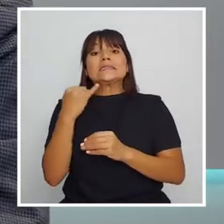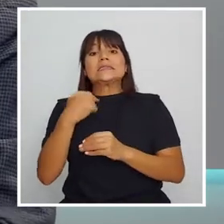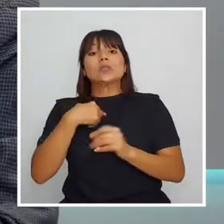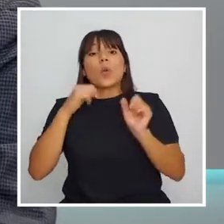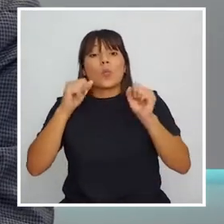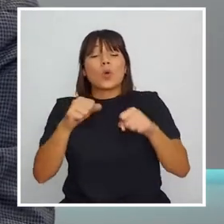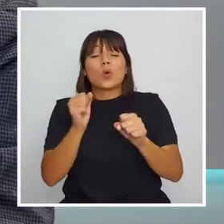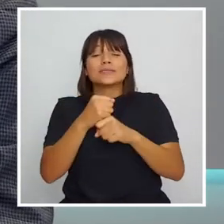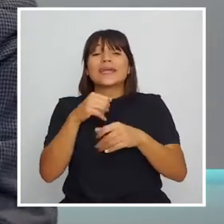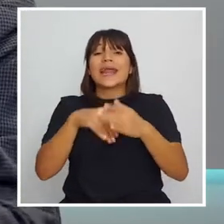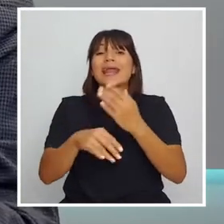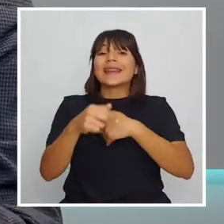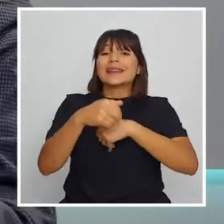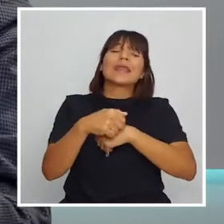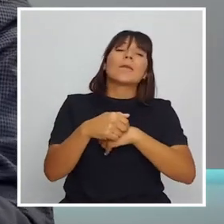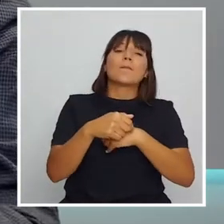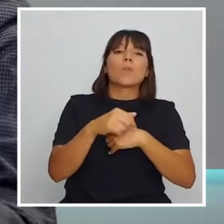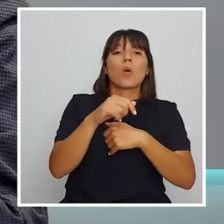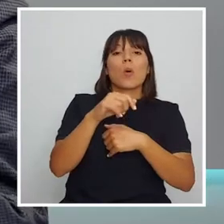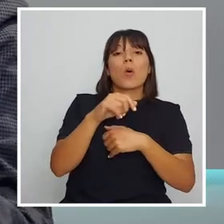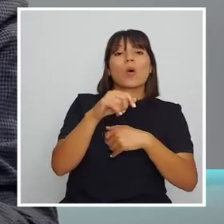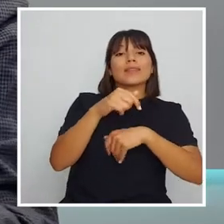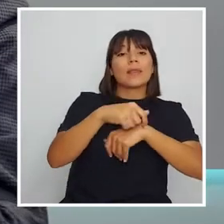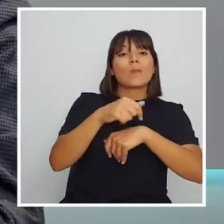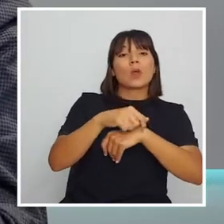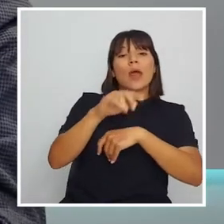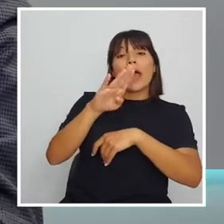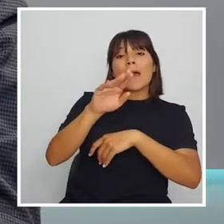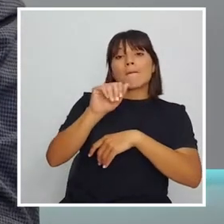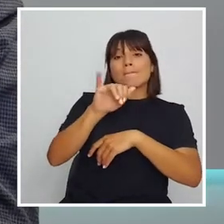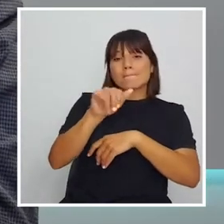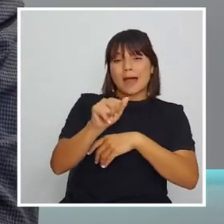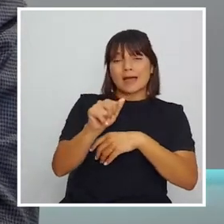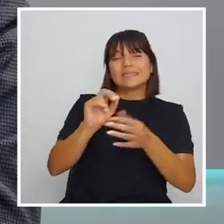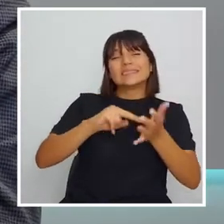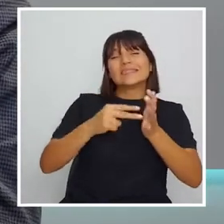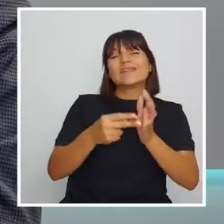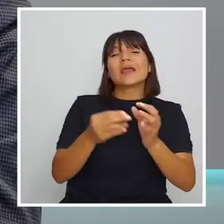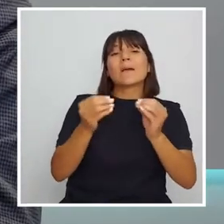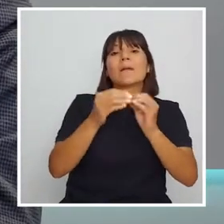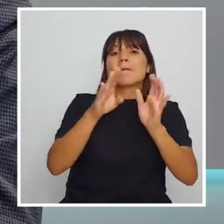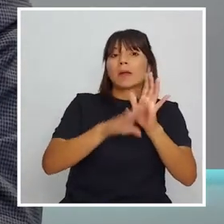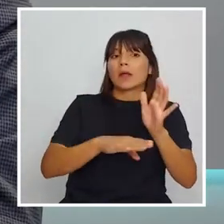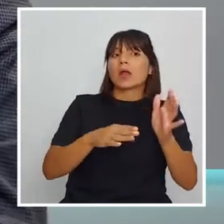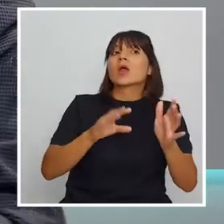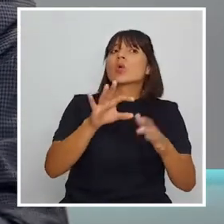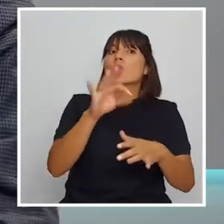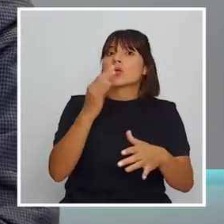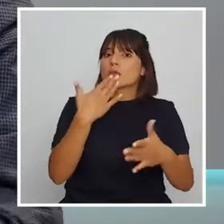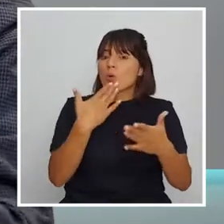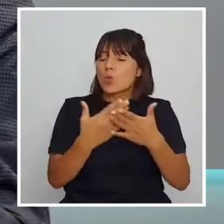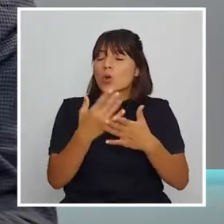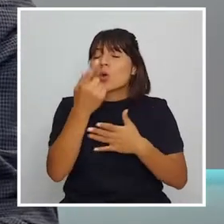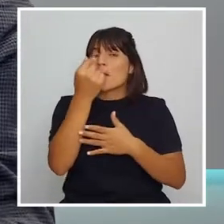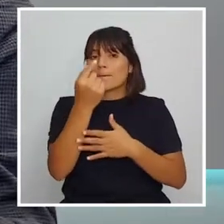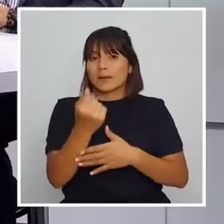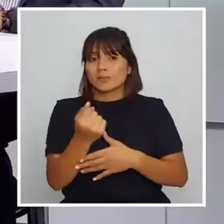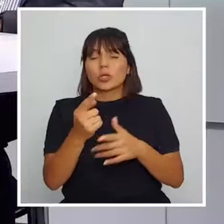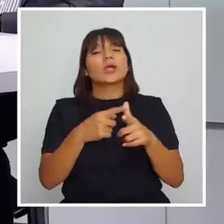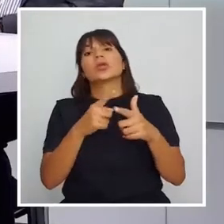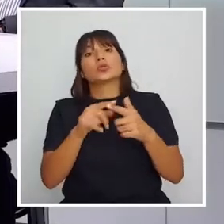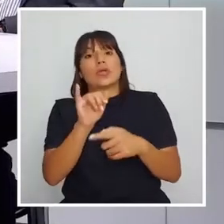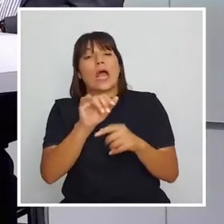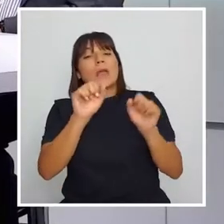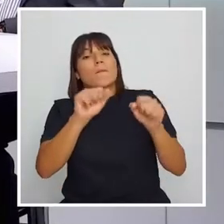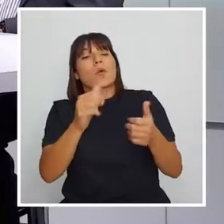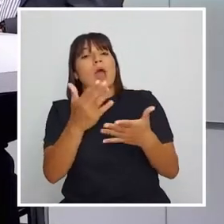baja, se lo garantizo, va a encontrar promociones buenísimas, muy, muy buenas promociones. Entonces ahí se va a